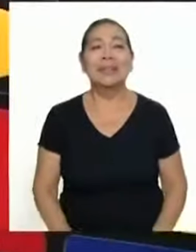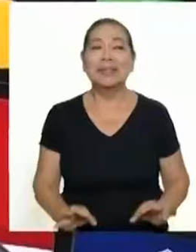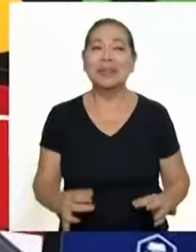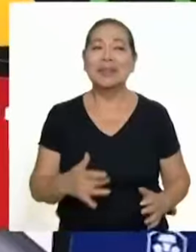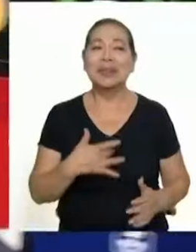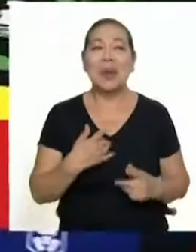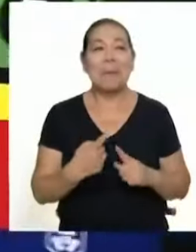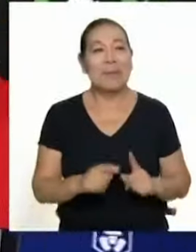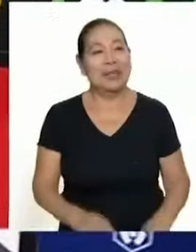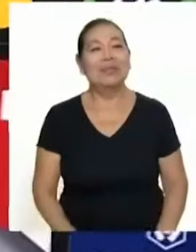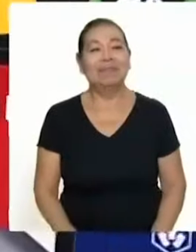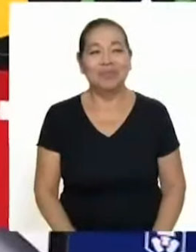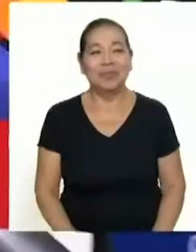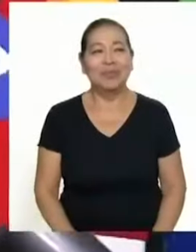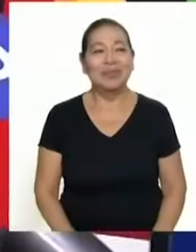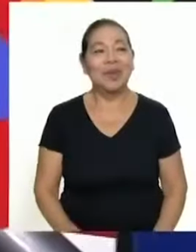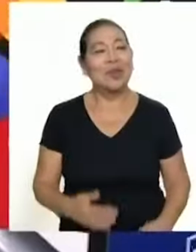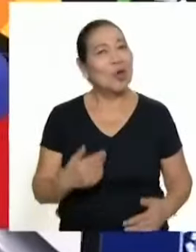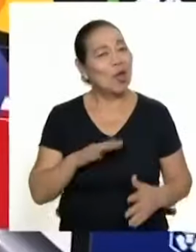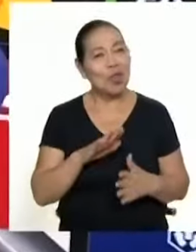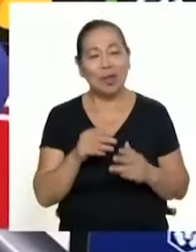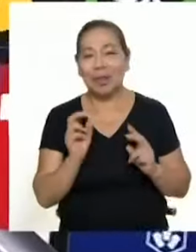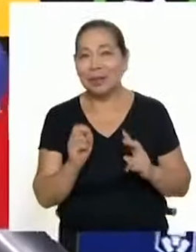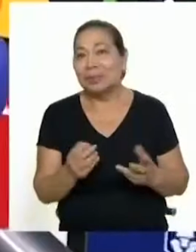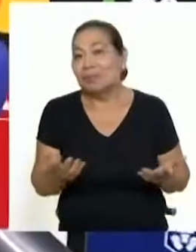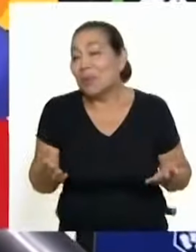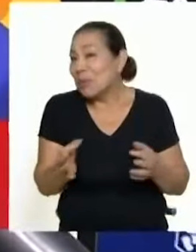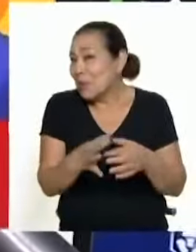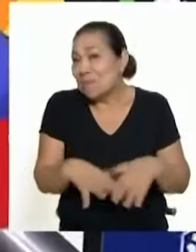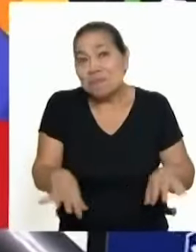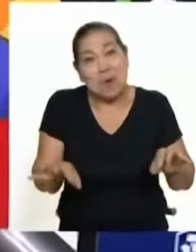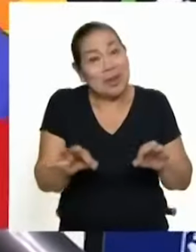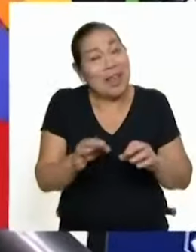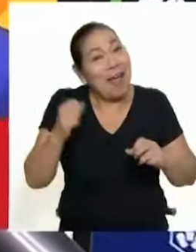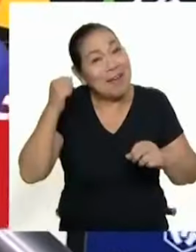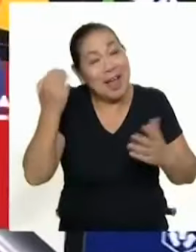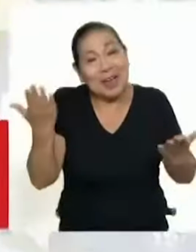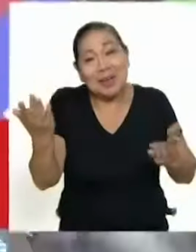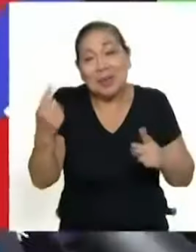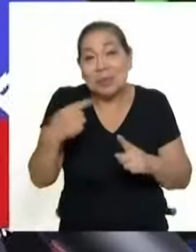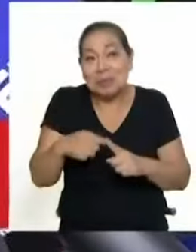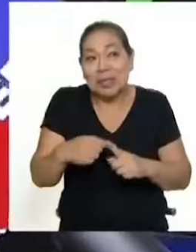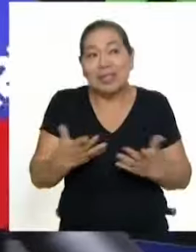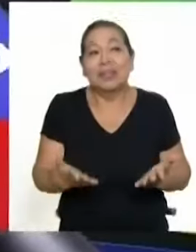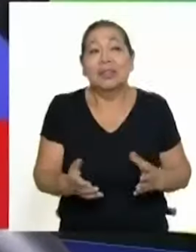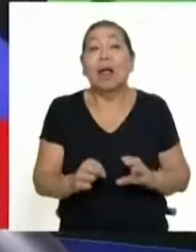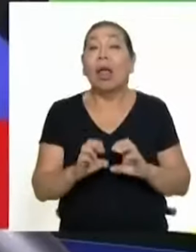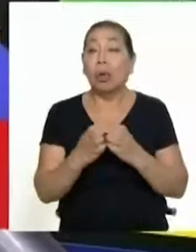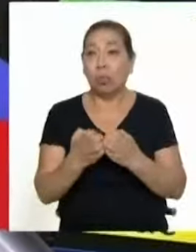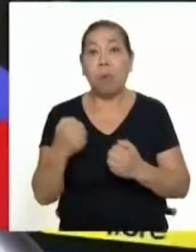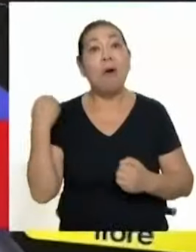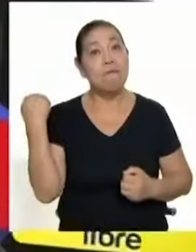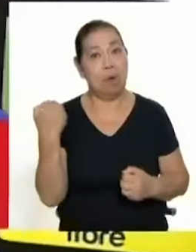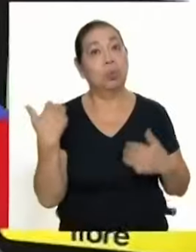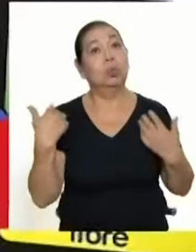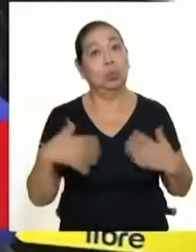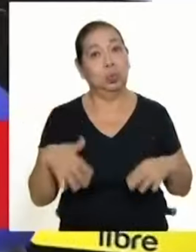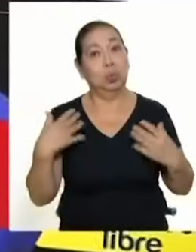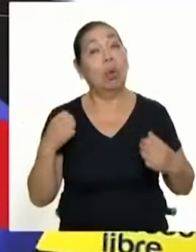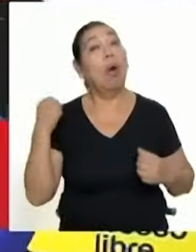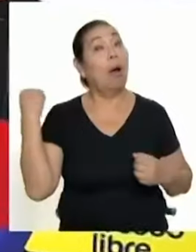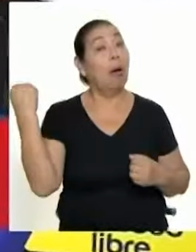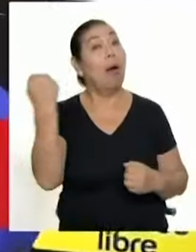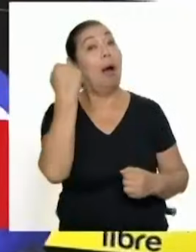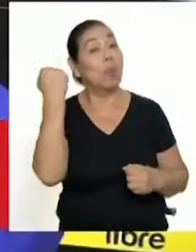ser 3, pero son 2 los que cuentan y nada, lo importante es que se ganó, se sumó de 3. Es un equipo muy fuerte, un equipo